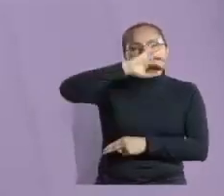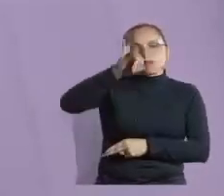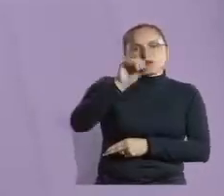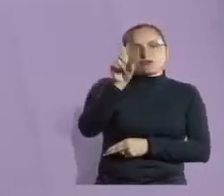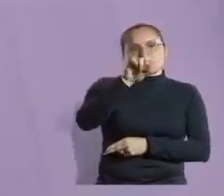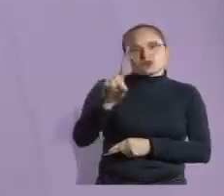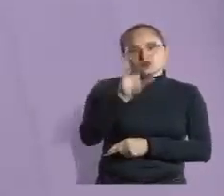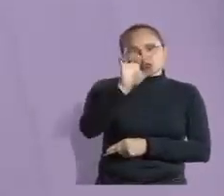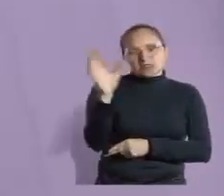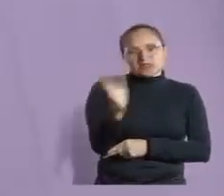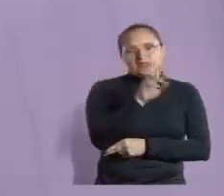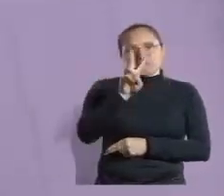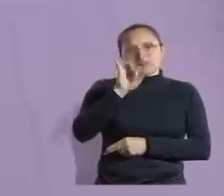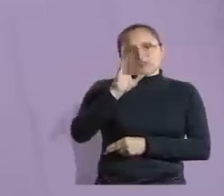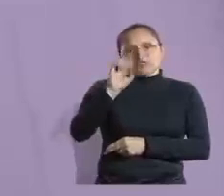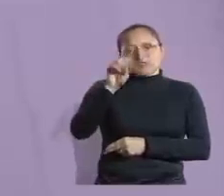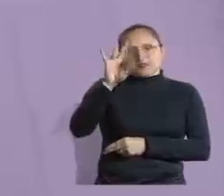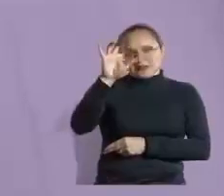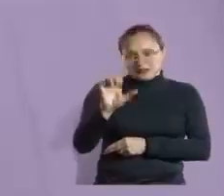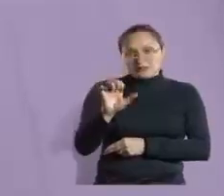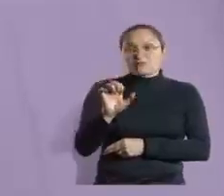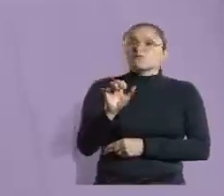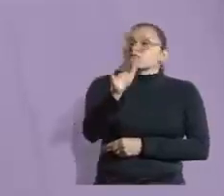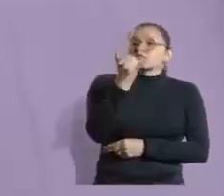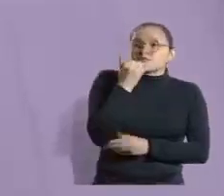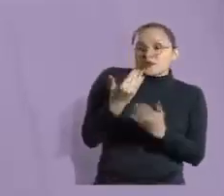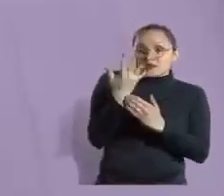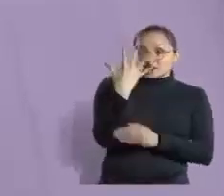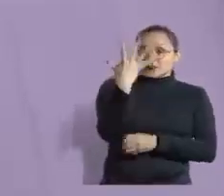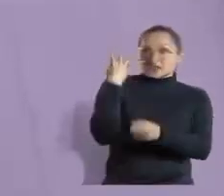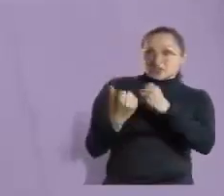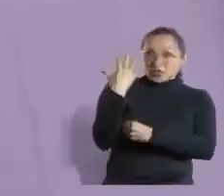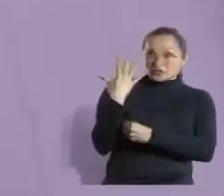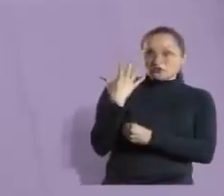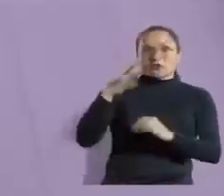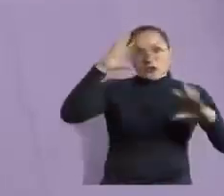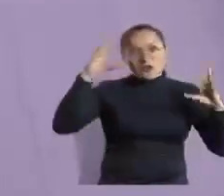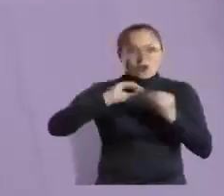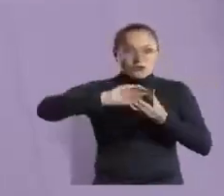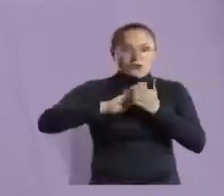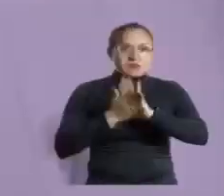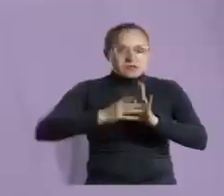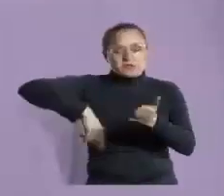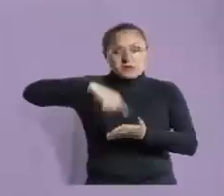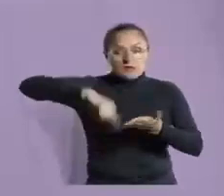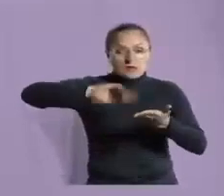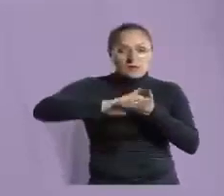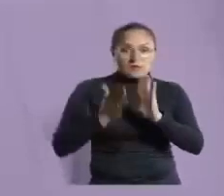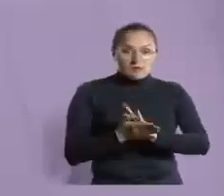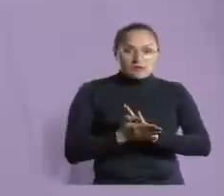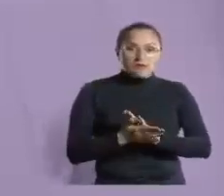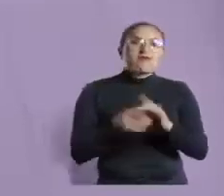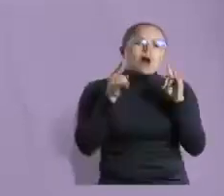hace cinco años con la firma de los acuerdos de paz no solamente nacieron las entidades que conocemos del sistema